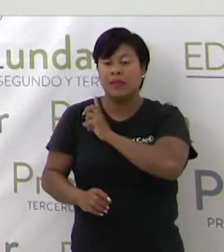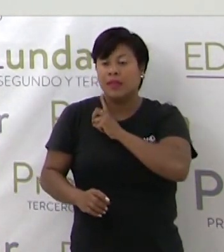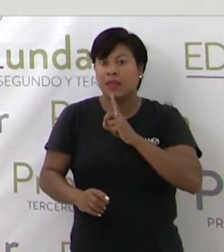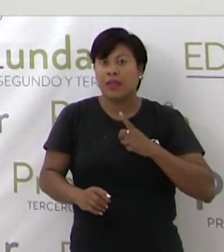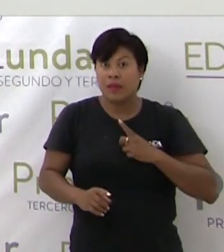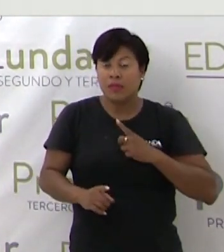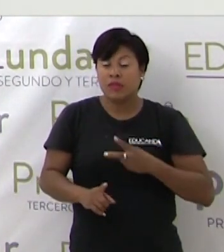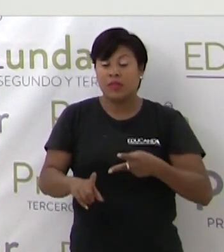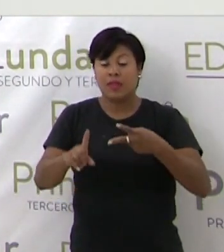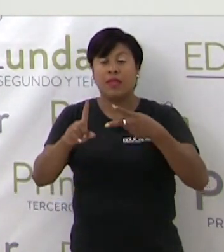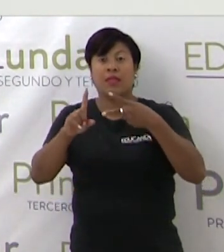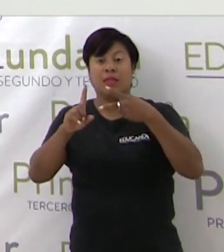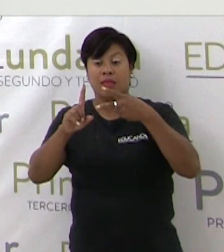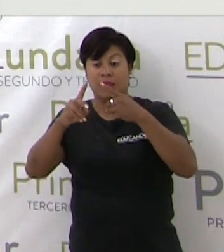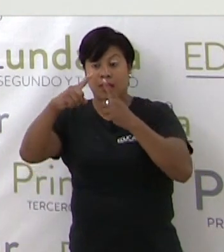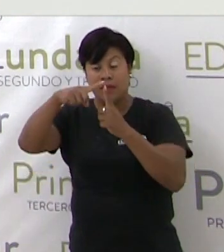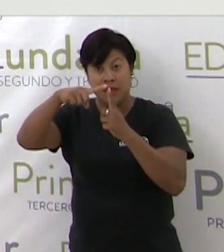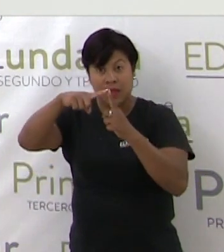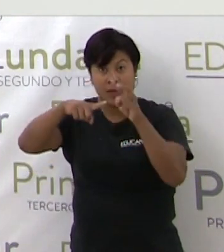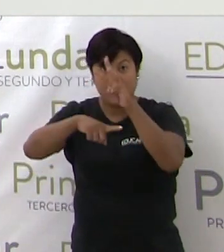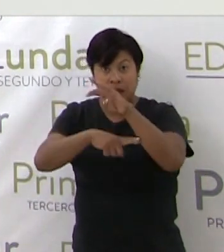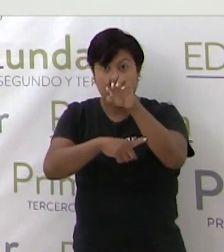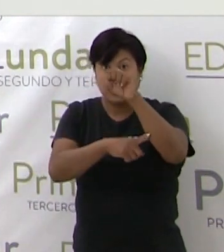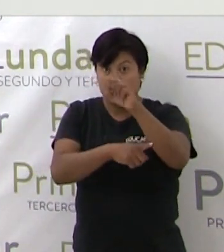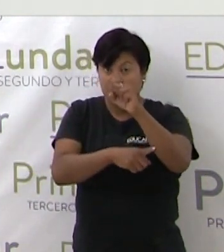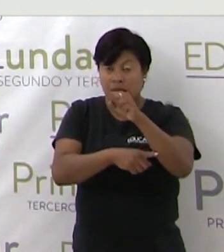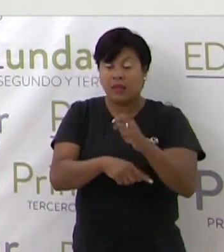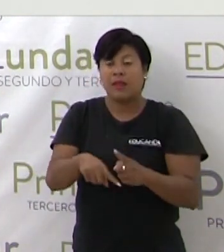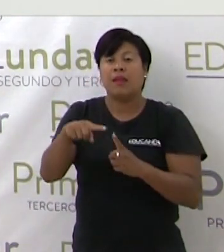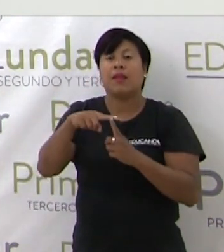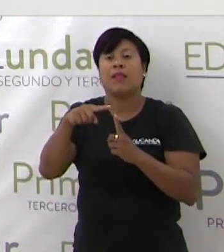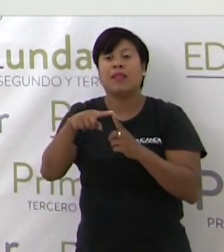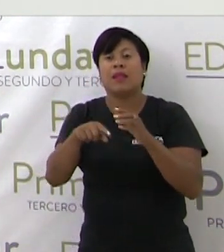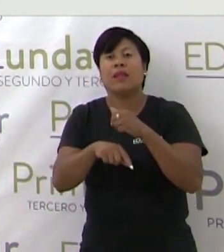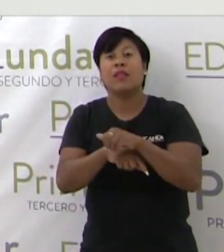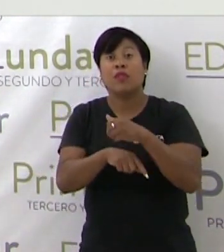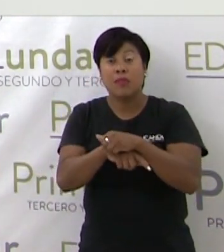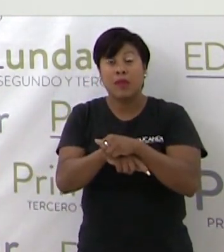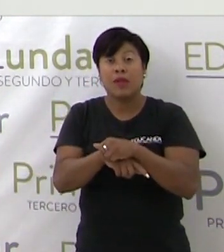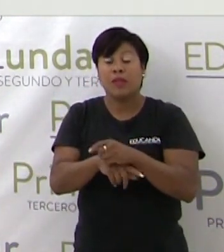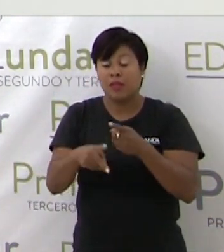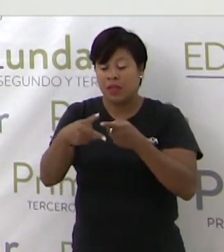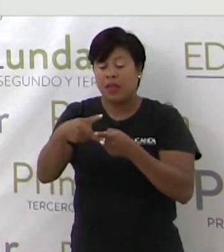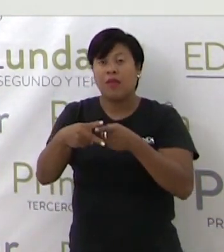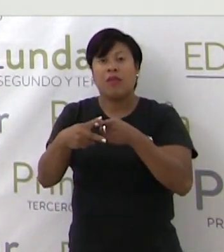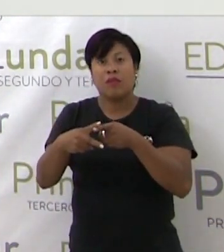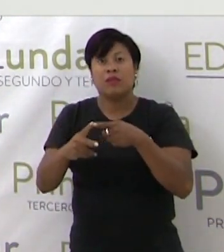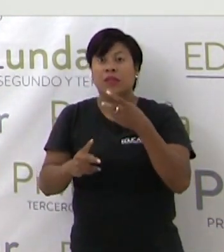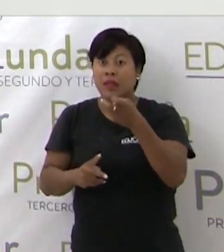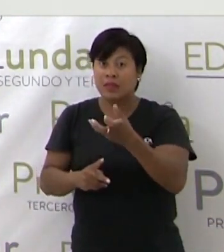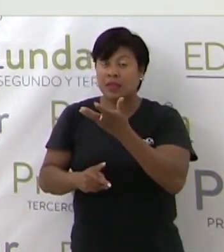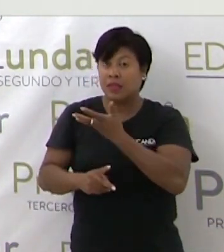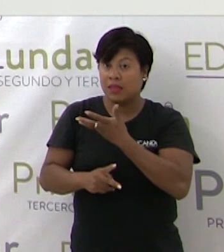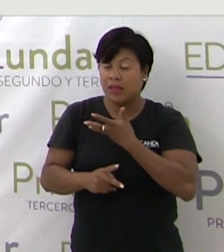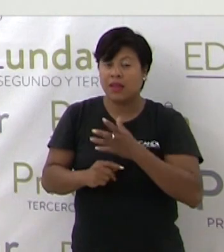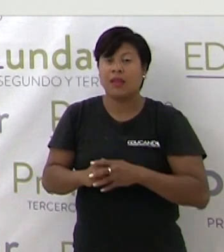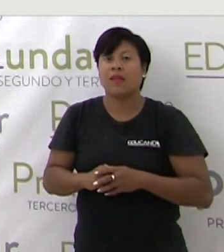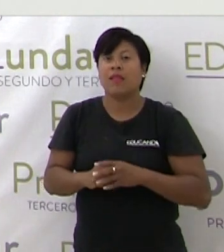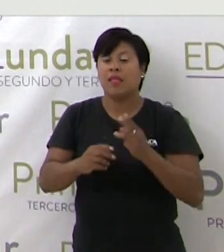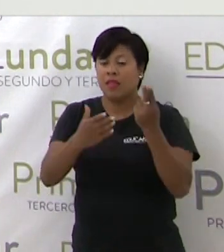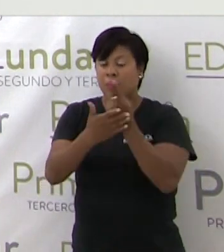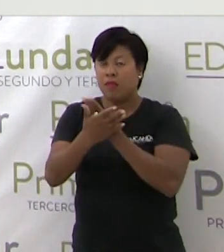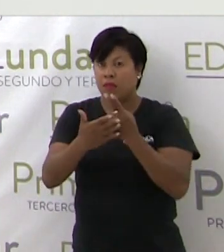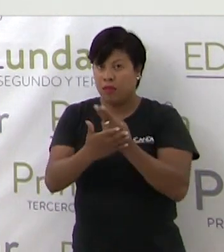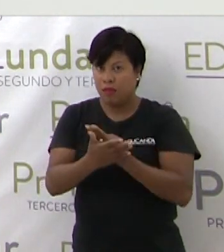dividir 360 grados entre el número de ángulos que tenga la figura geométrica